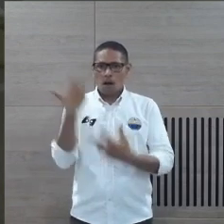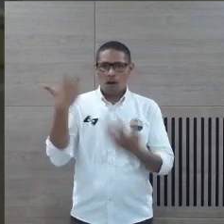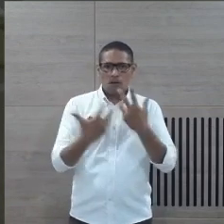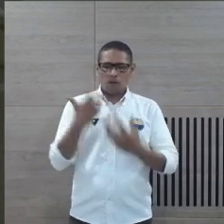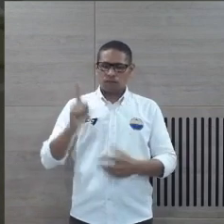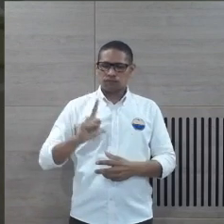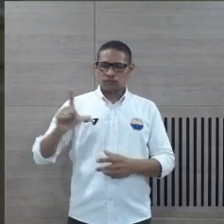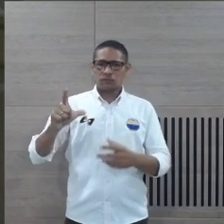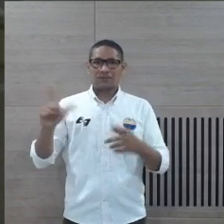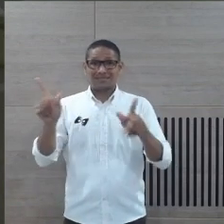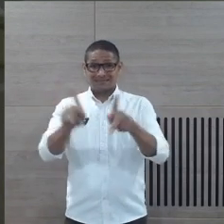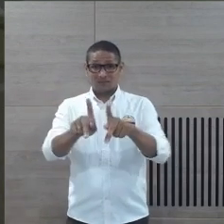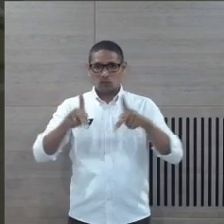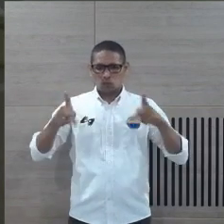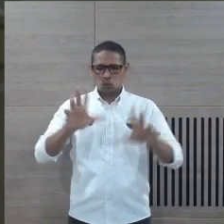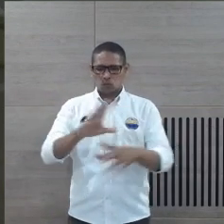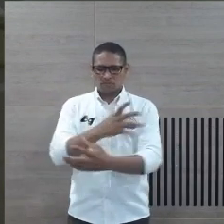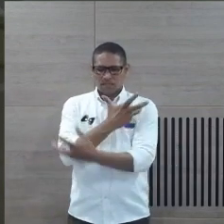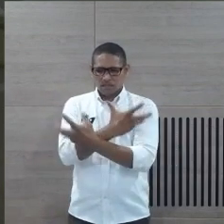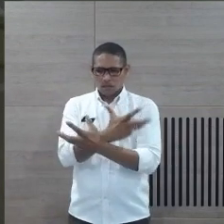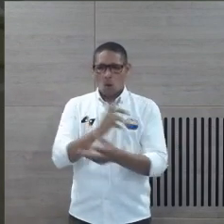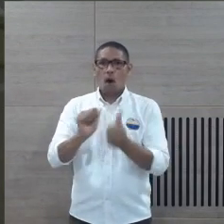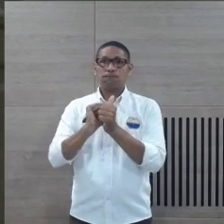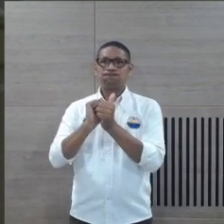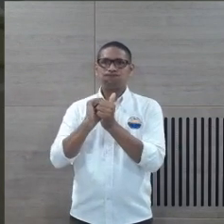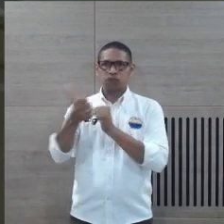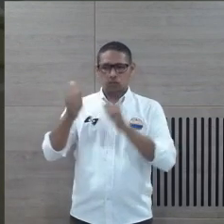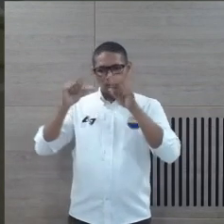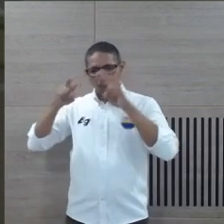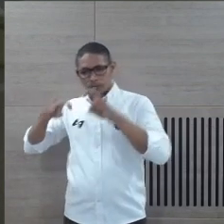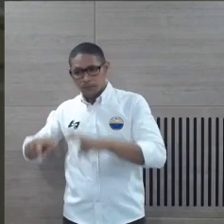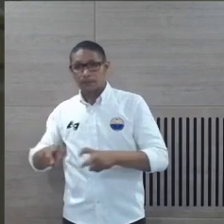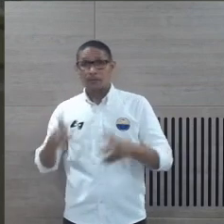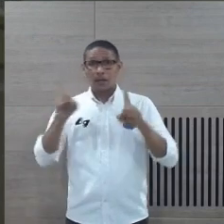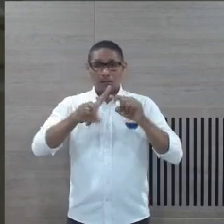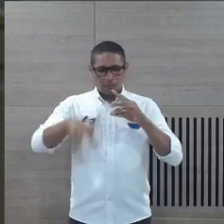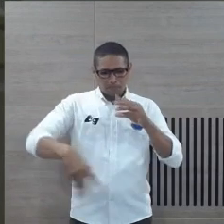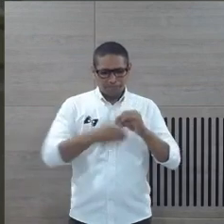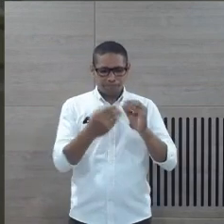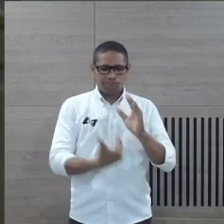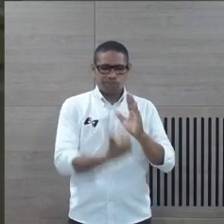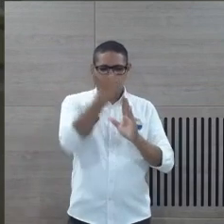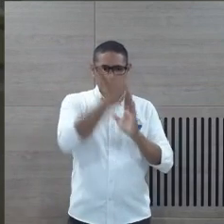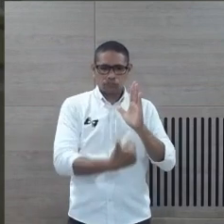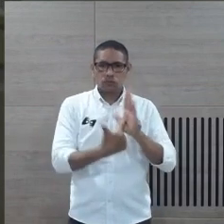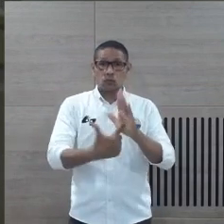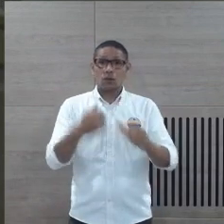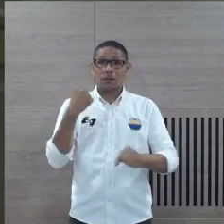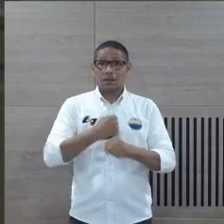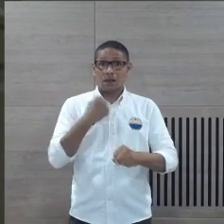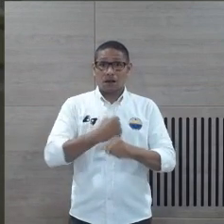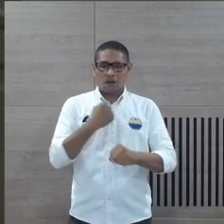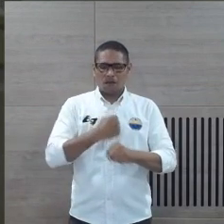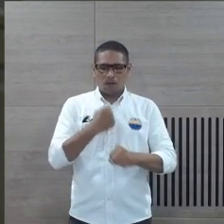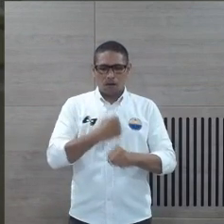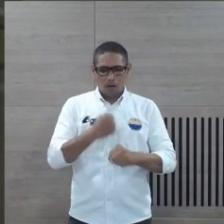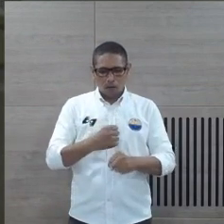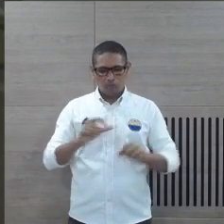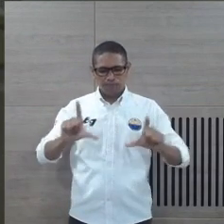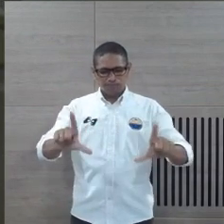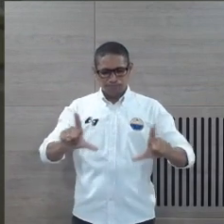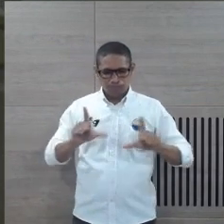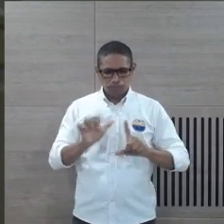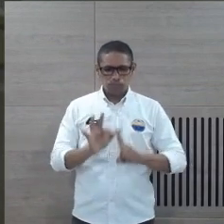También debe incluir una mención de reconocimiento como trabajo de grado meritorio al estudiante que obtenga una calificación igual o superior a